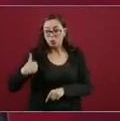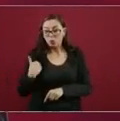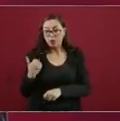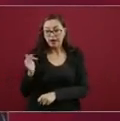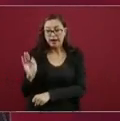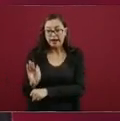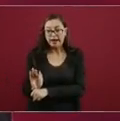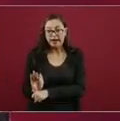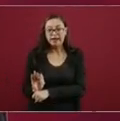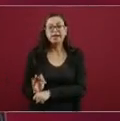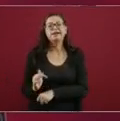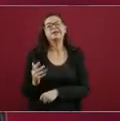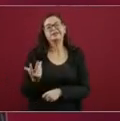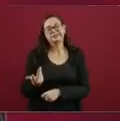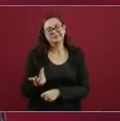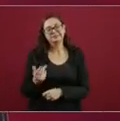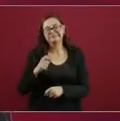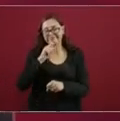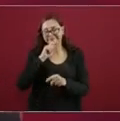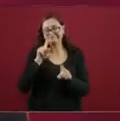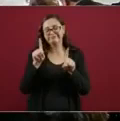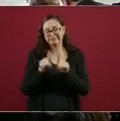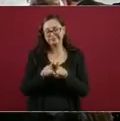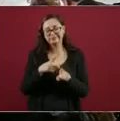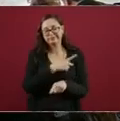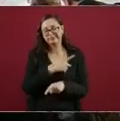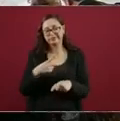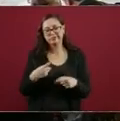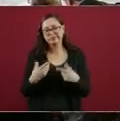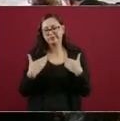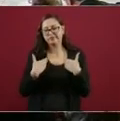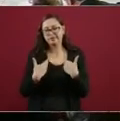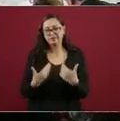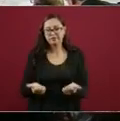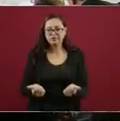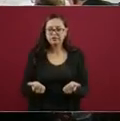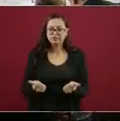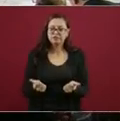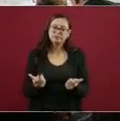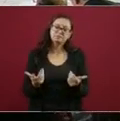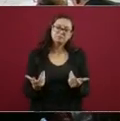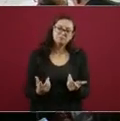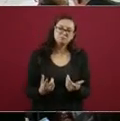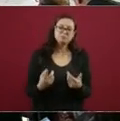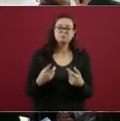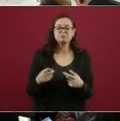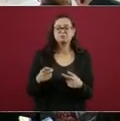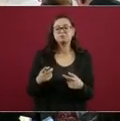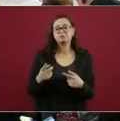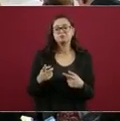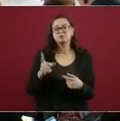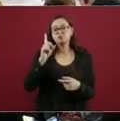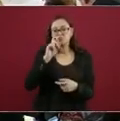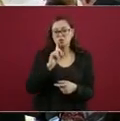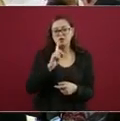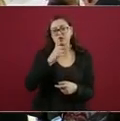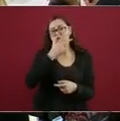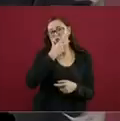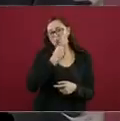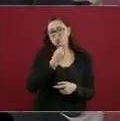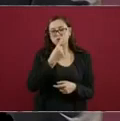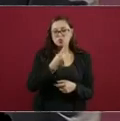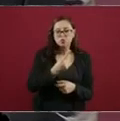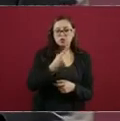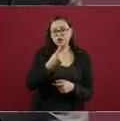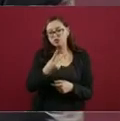en donde eh una persona dos mujer o hombre